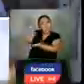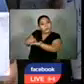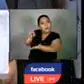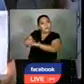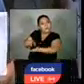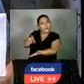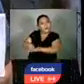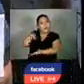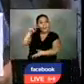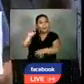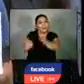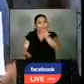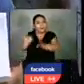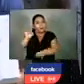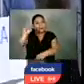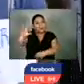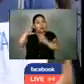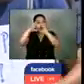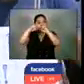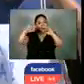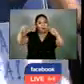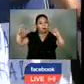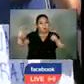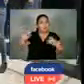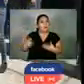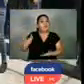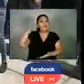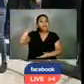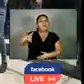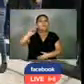de vigilancia penitenciaria de Cojutepeque hasta el año